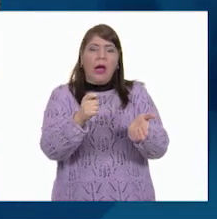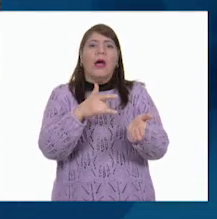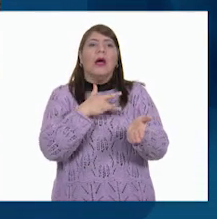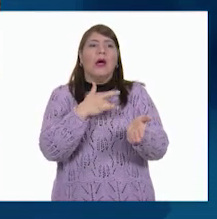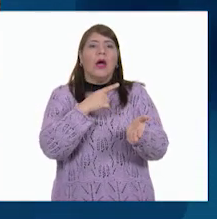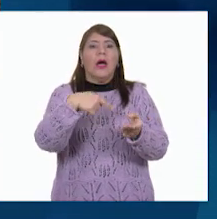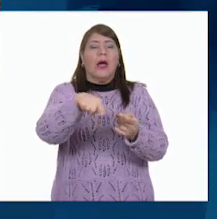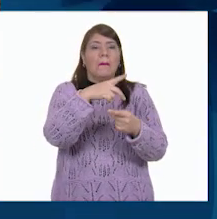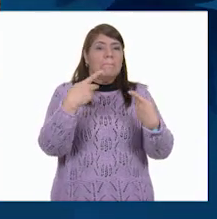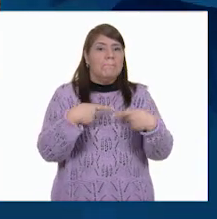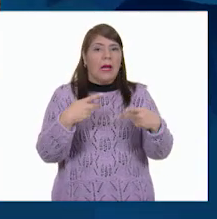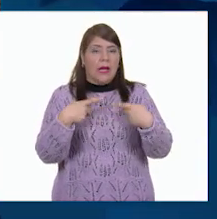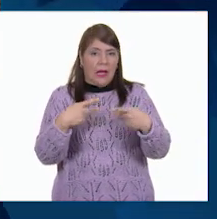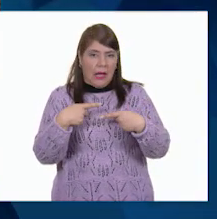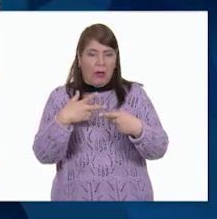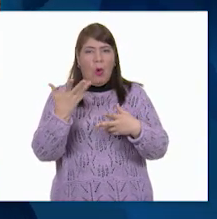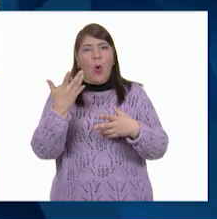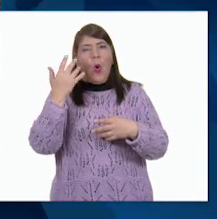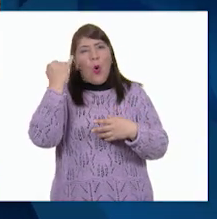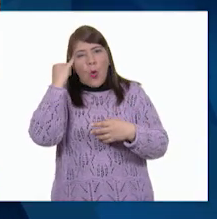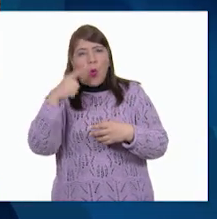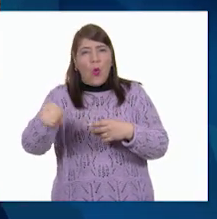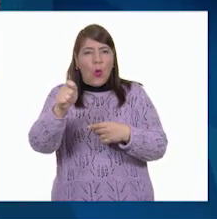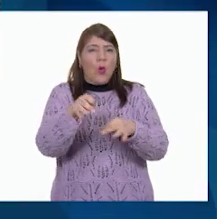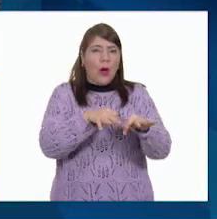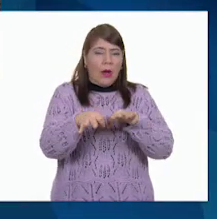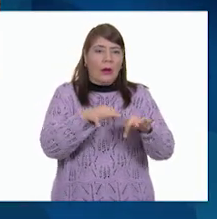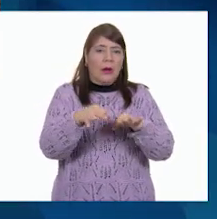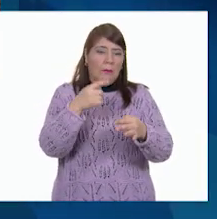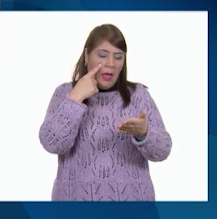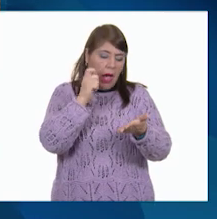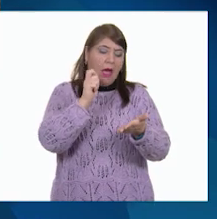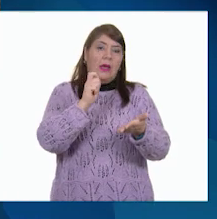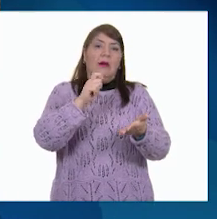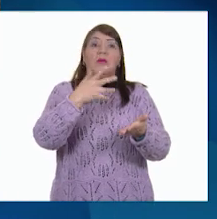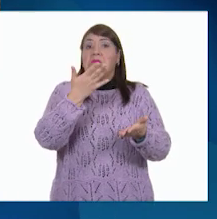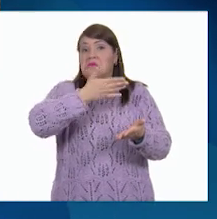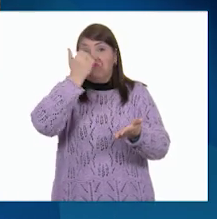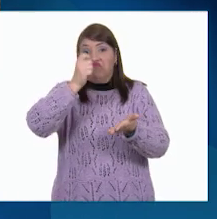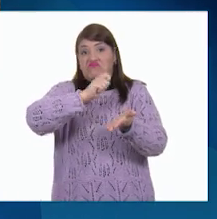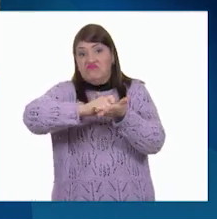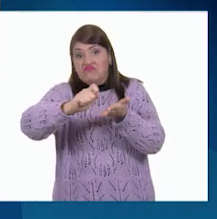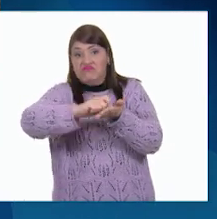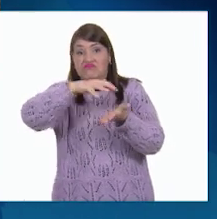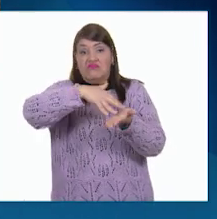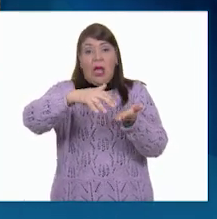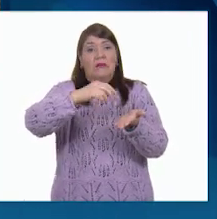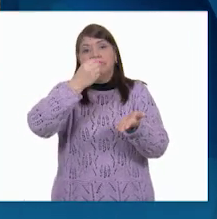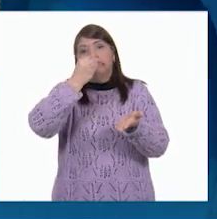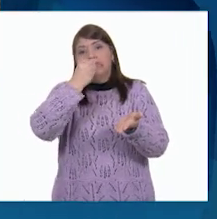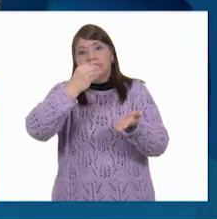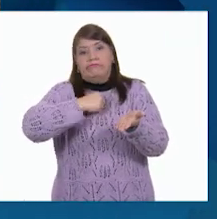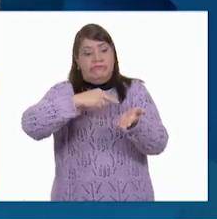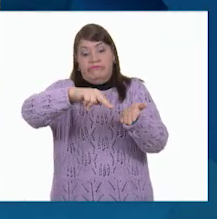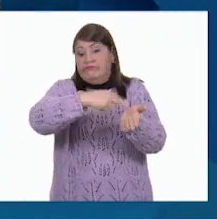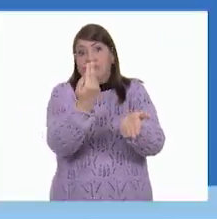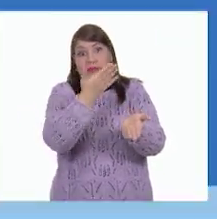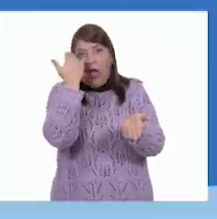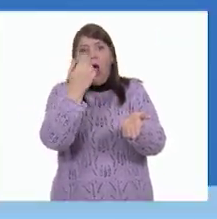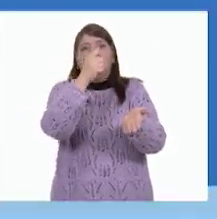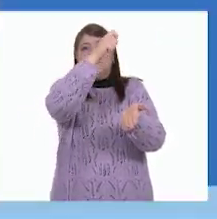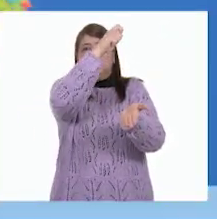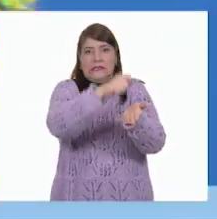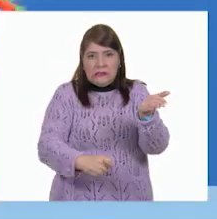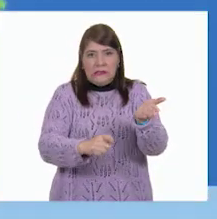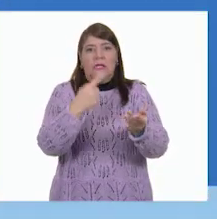los peones tenían que firmarlo con una raya, como no sabían escribir. Y maestra, ¿cómo